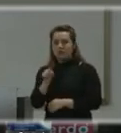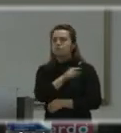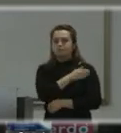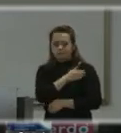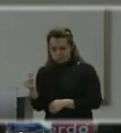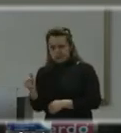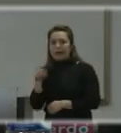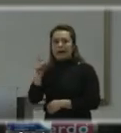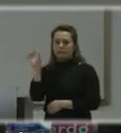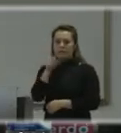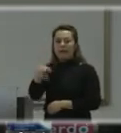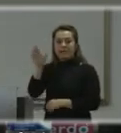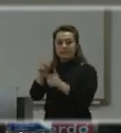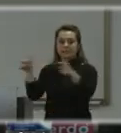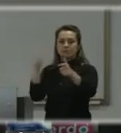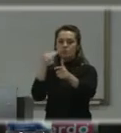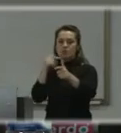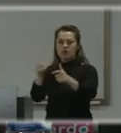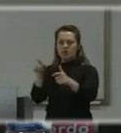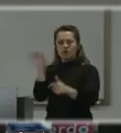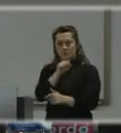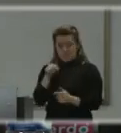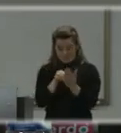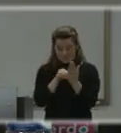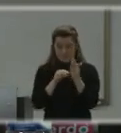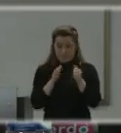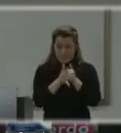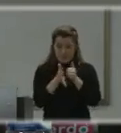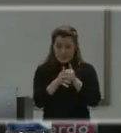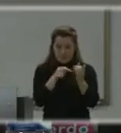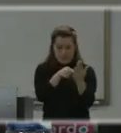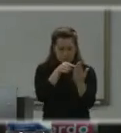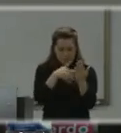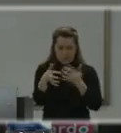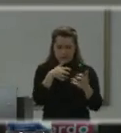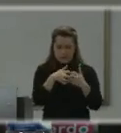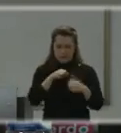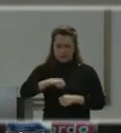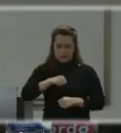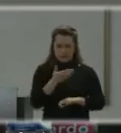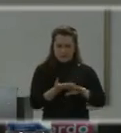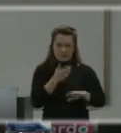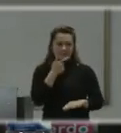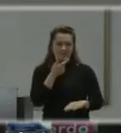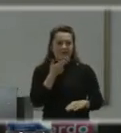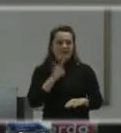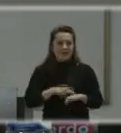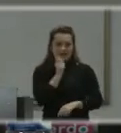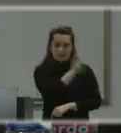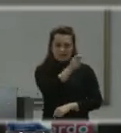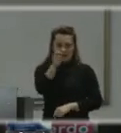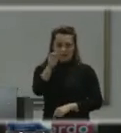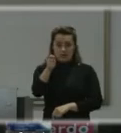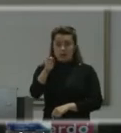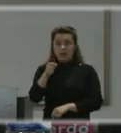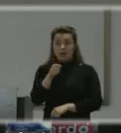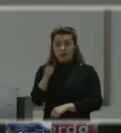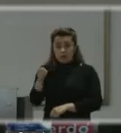parecen o que resaltamos también dentro de la sistematización de los derechos de petición es que muy pocas de las